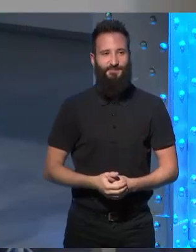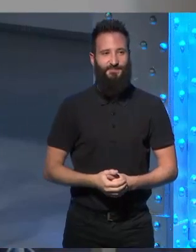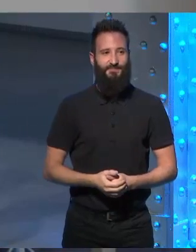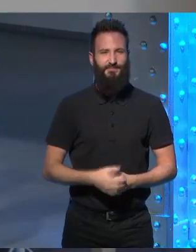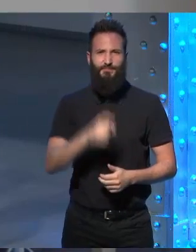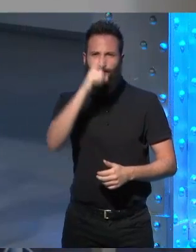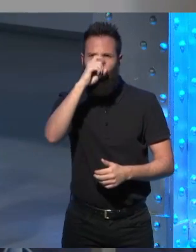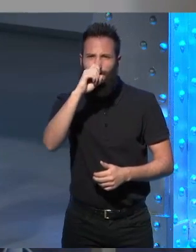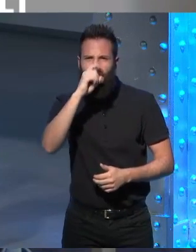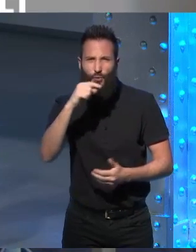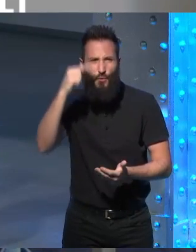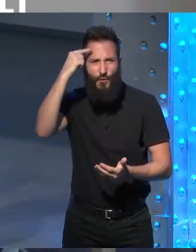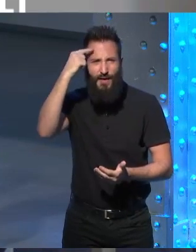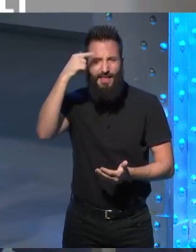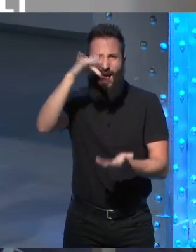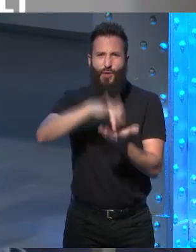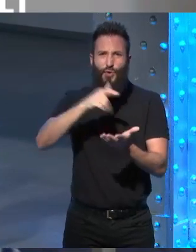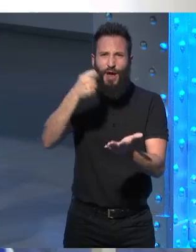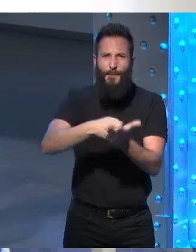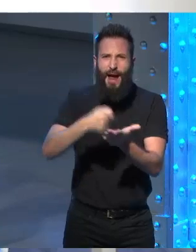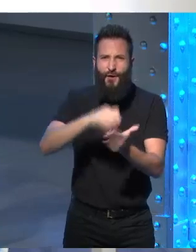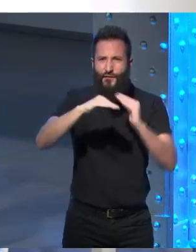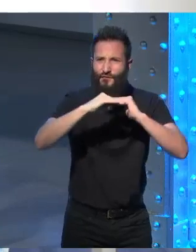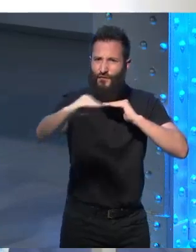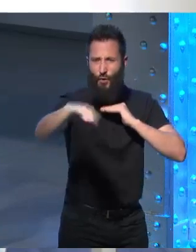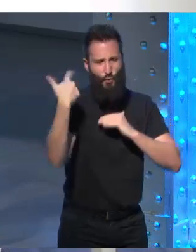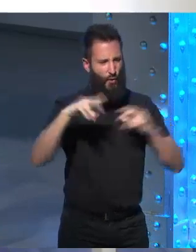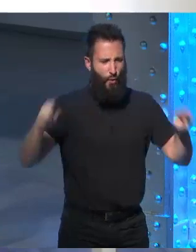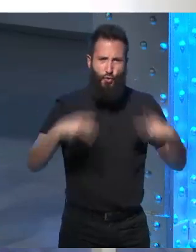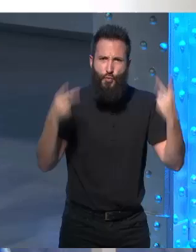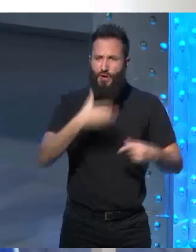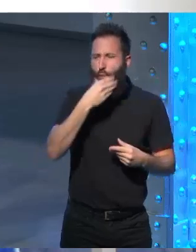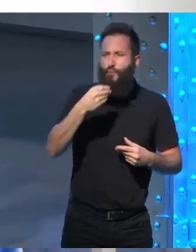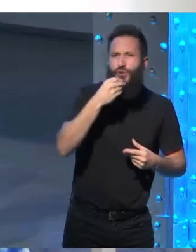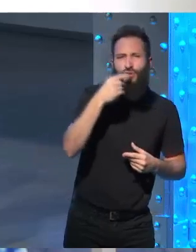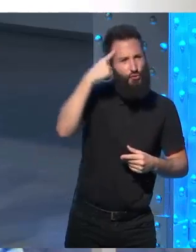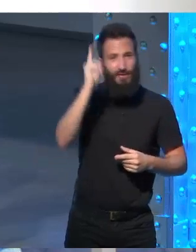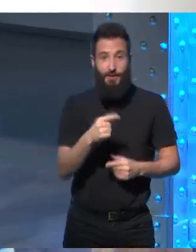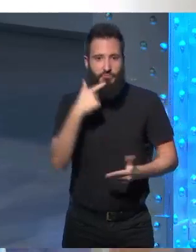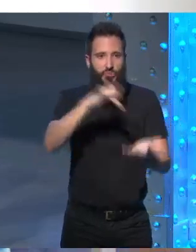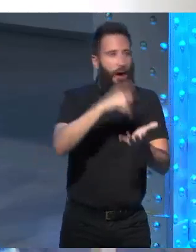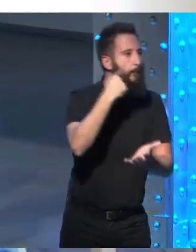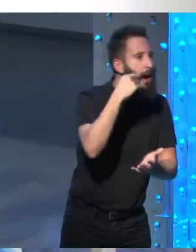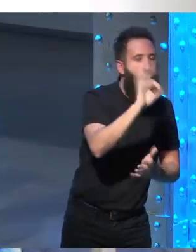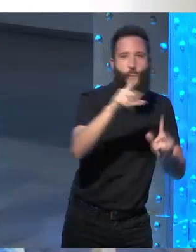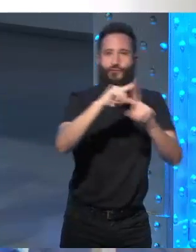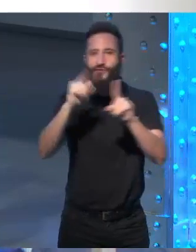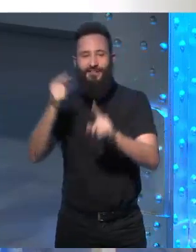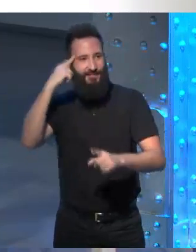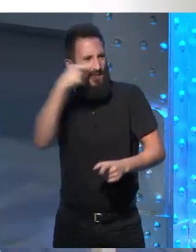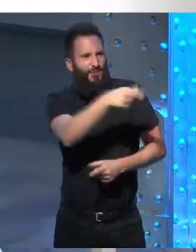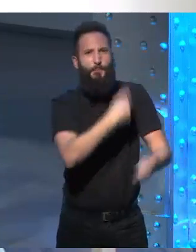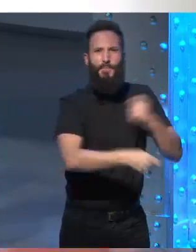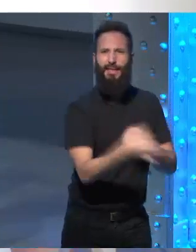¿Te acuerdas cuando fuiste al banco a abrir el plazo fijo aquel y te regalaron esa cubertería? Uy, qué cubertería tan bonita, que no sabías si estabas en el banco o estabas en el Corte Inglés. Era como, uy, ¿esto qué